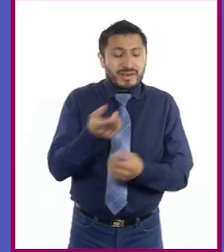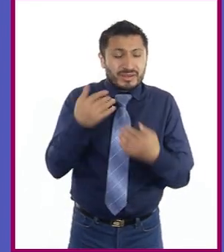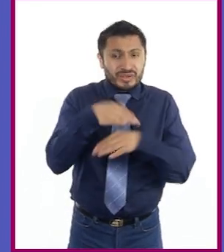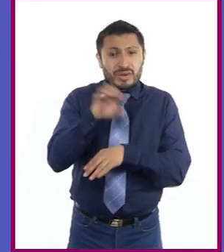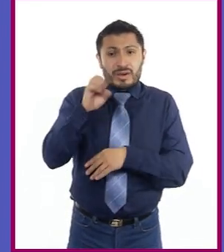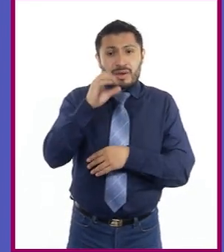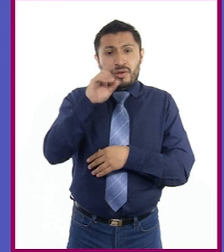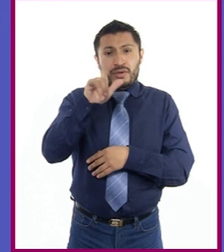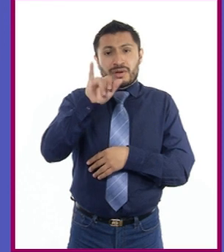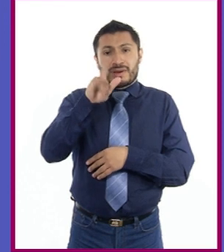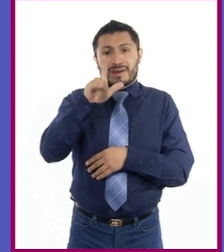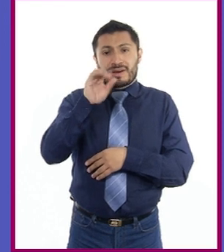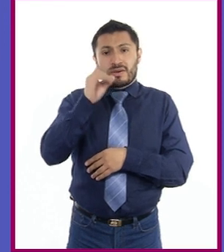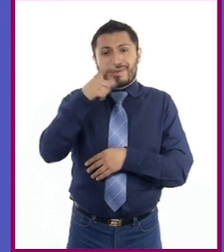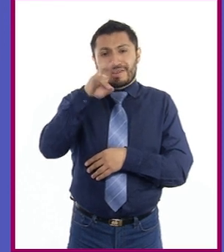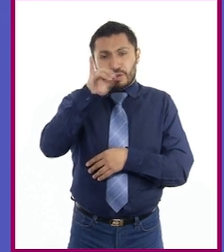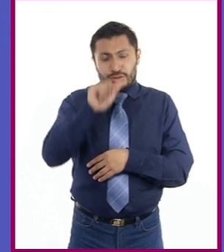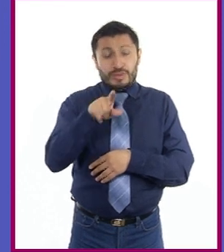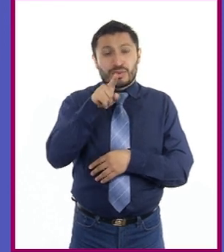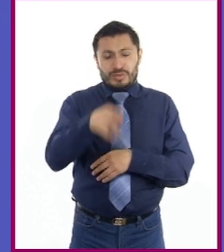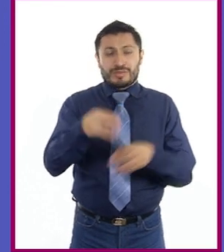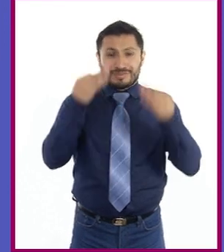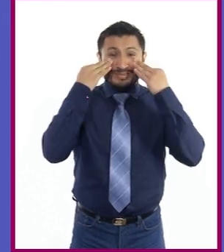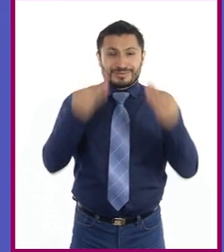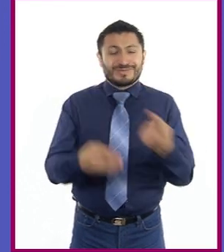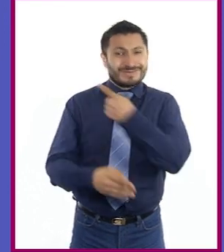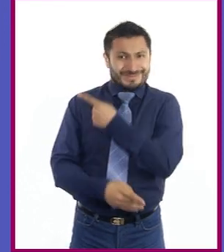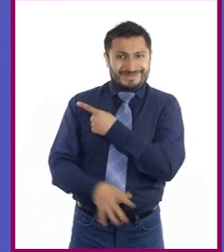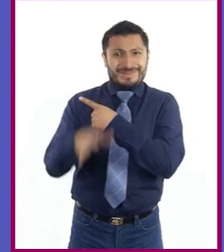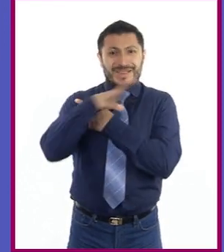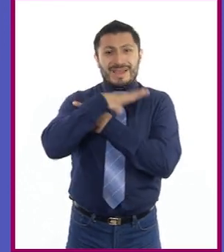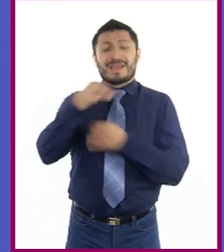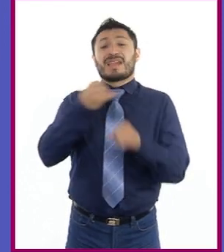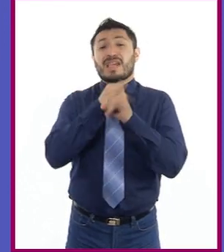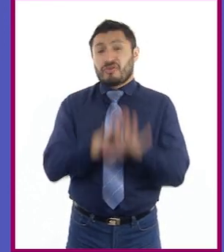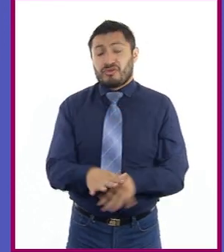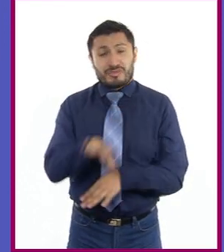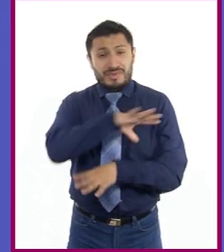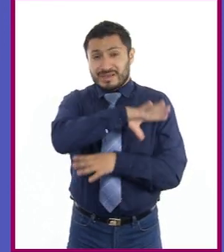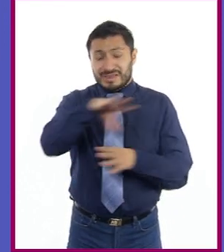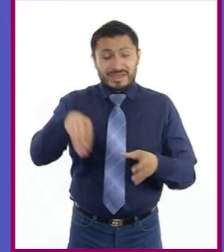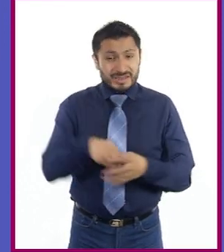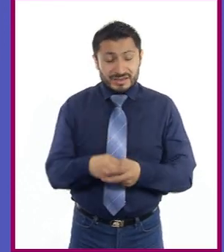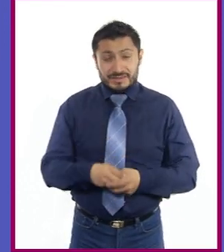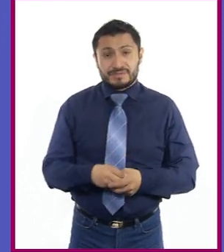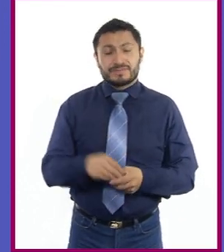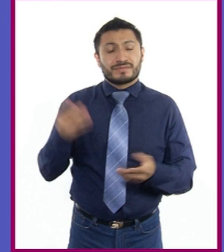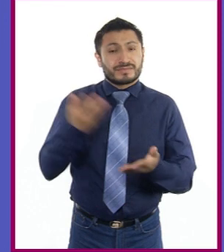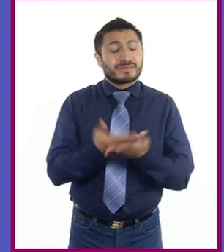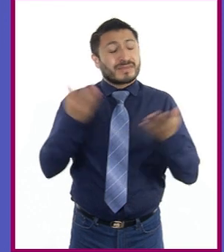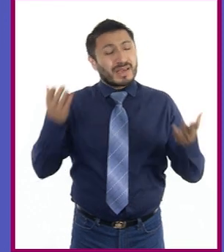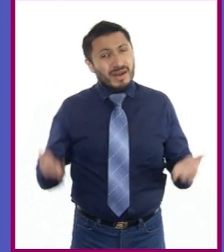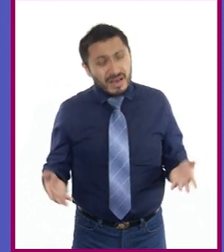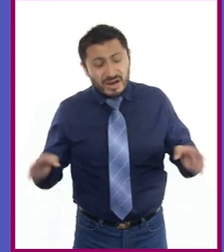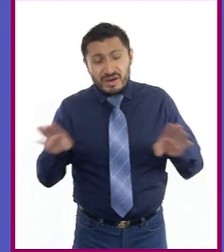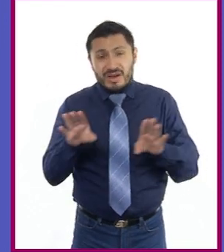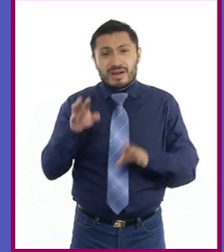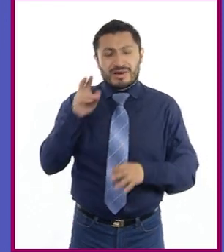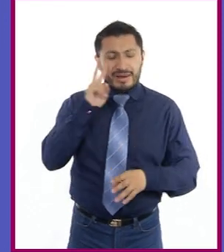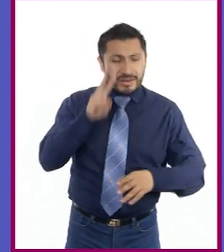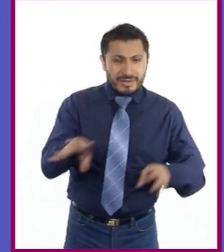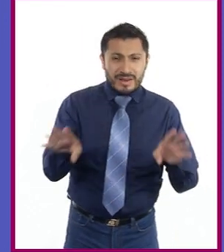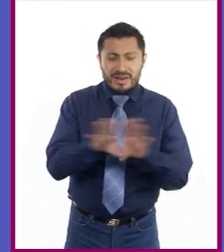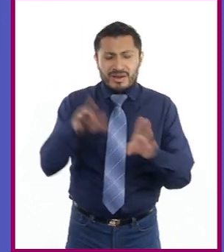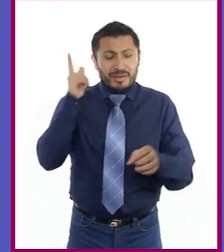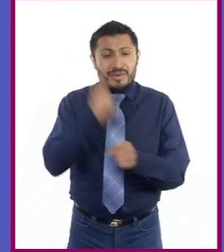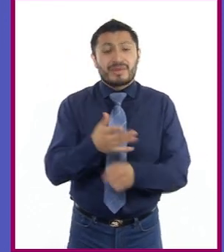dan cuenta, en este primer cuadro tenemos información general. Ahora veamos cómo es que detectamos que la dignidad